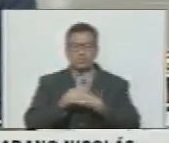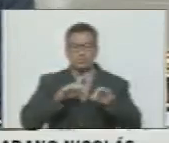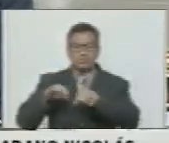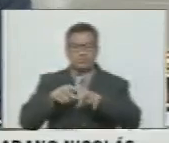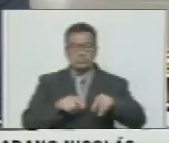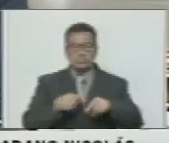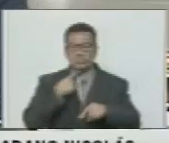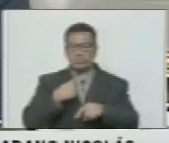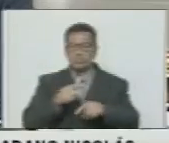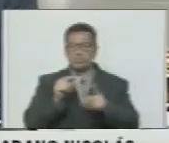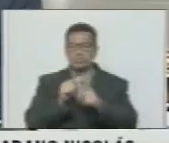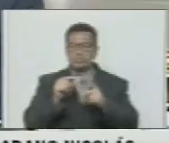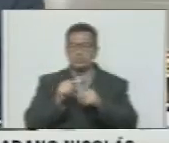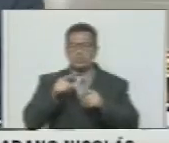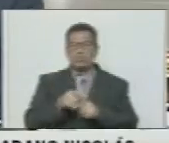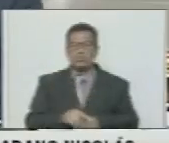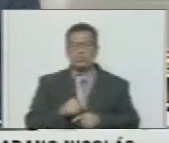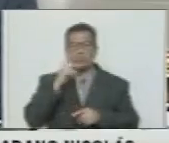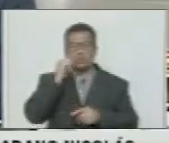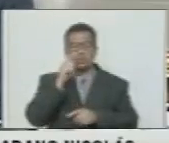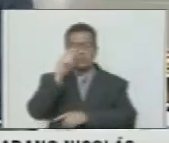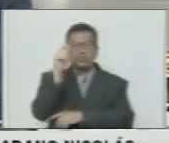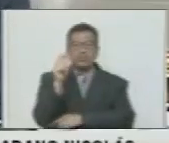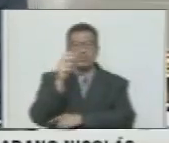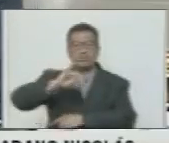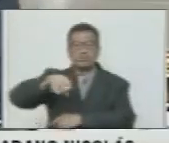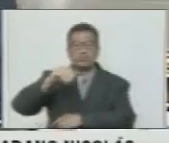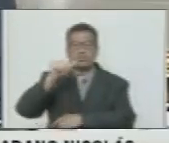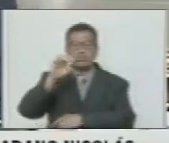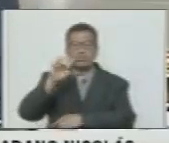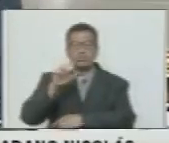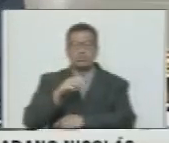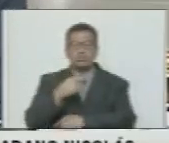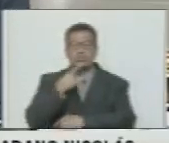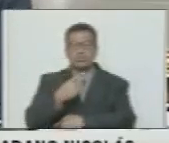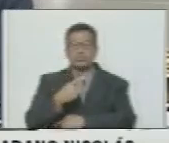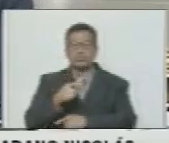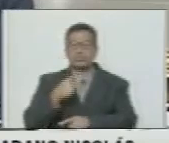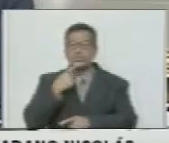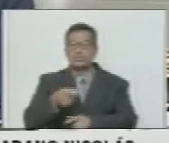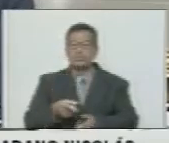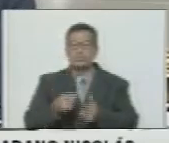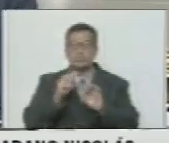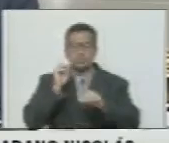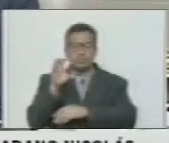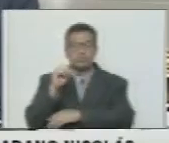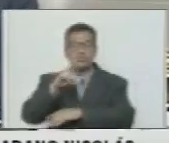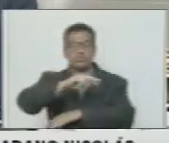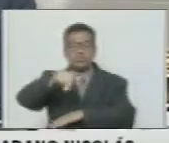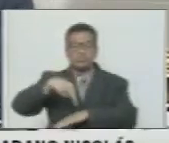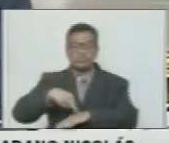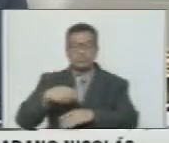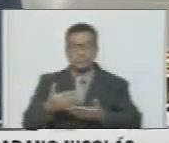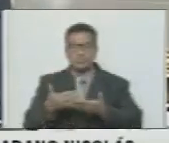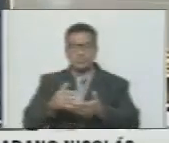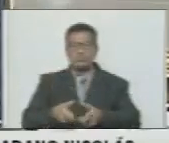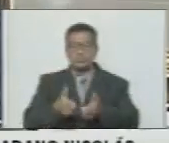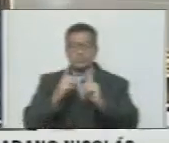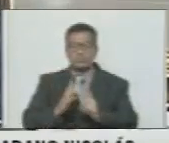Gracias, secretaria. Dejen el derecho de palabra al ciudadano diputado José Gregorio Correa. Solicita a la tribuna de oradores, se le concede.